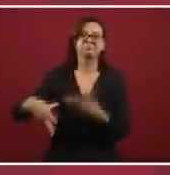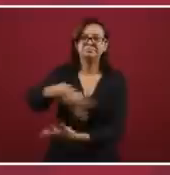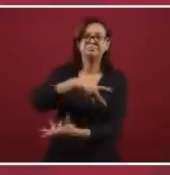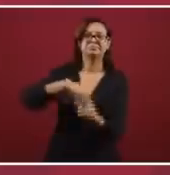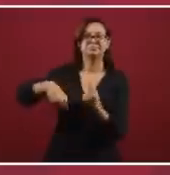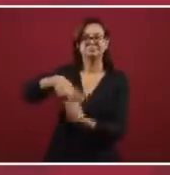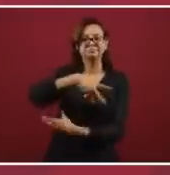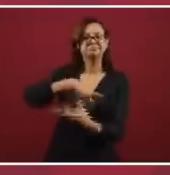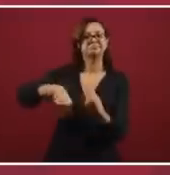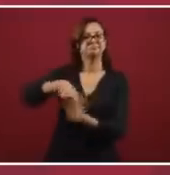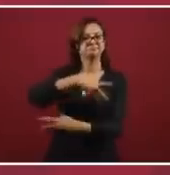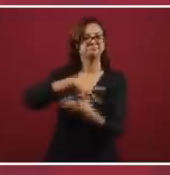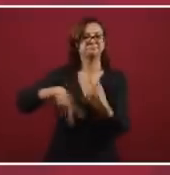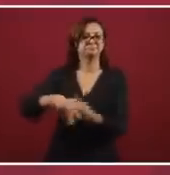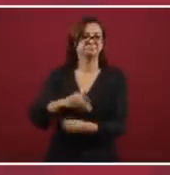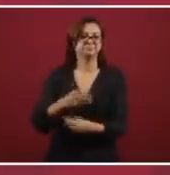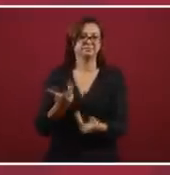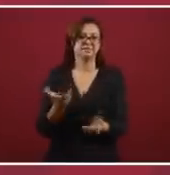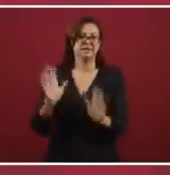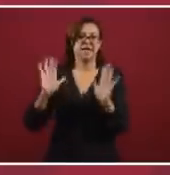Ya les decía, no hay